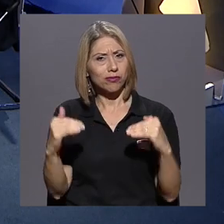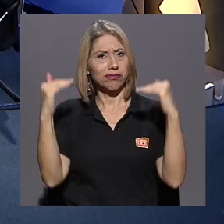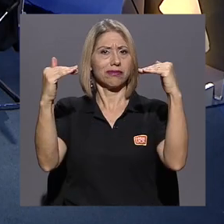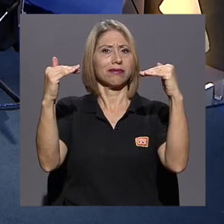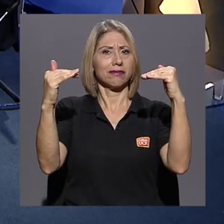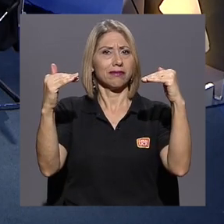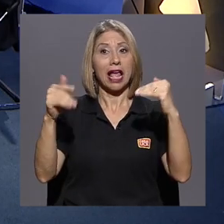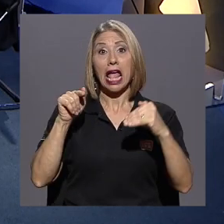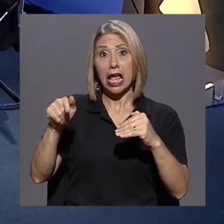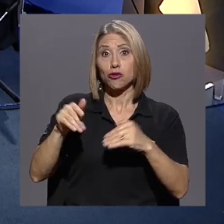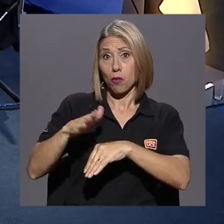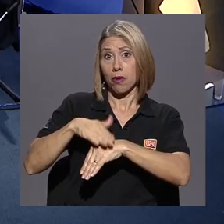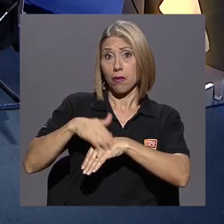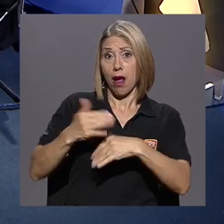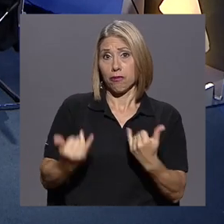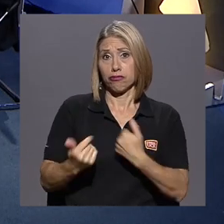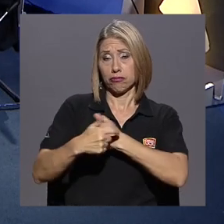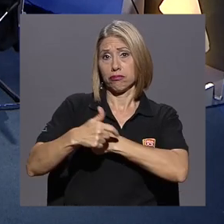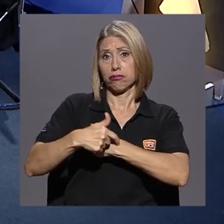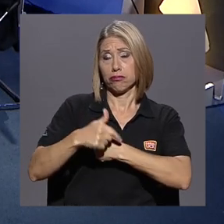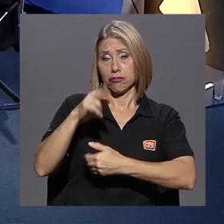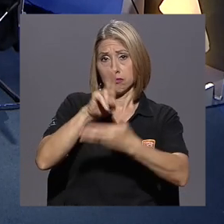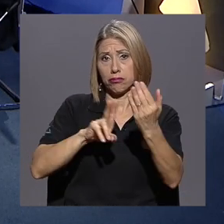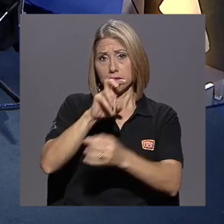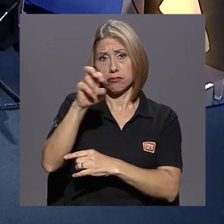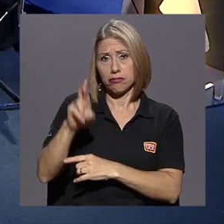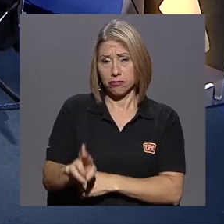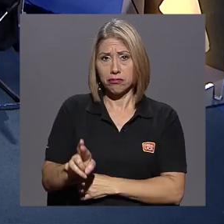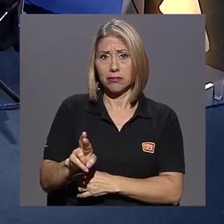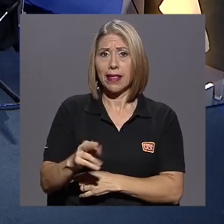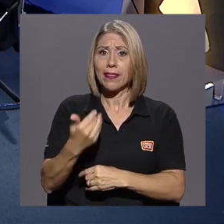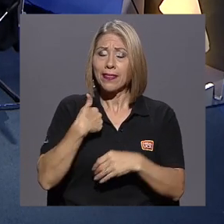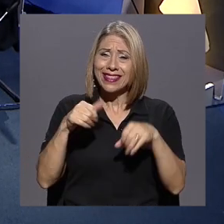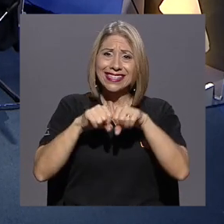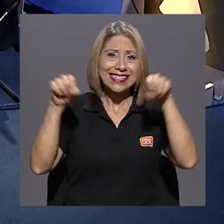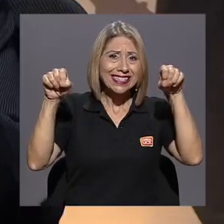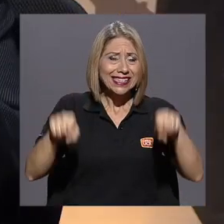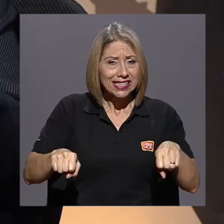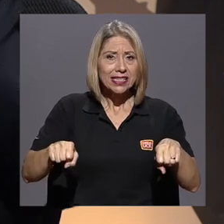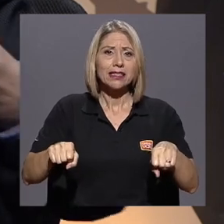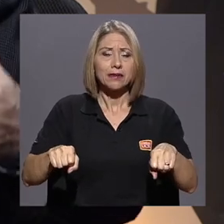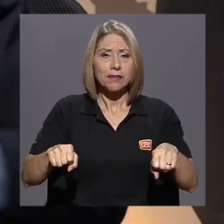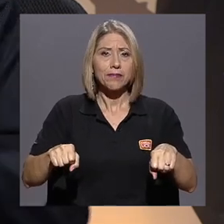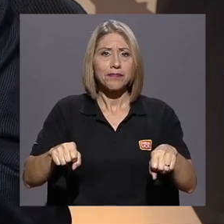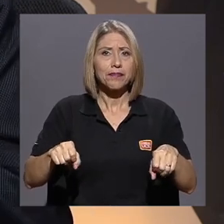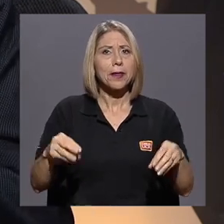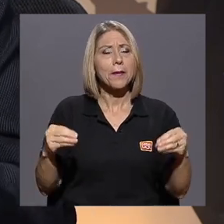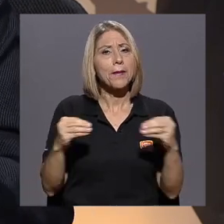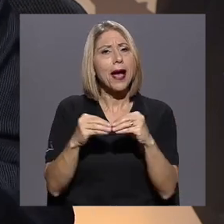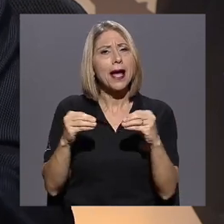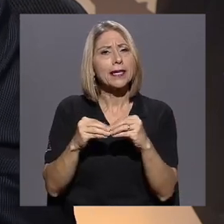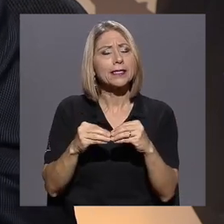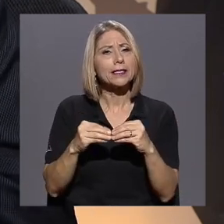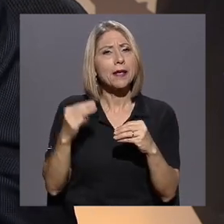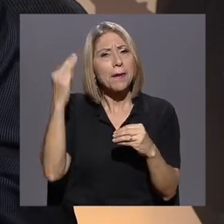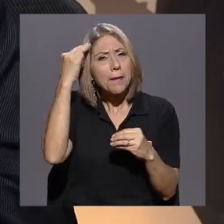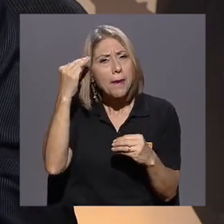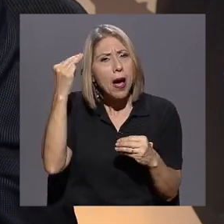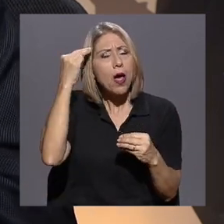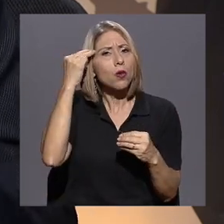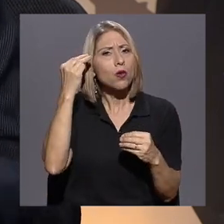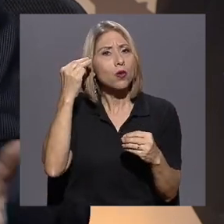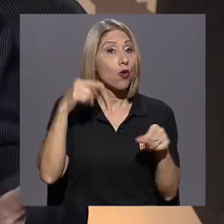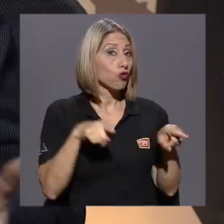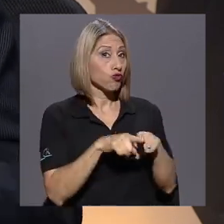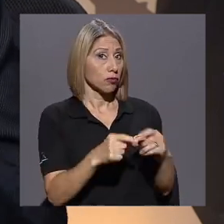permitió que en este momento la Universidad de Costa Rica tenga el sistema más maduro,